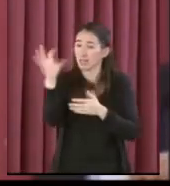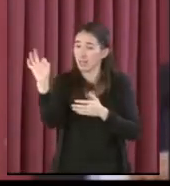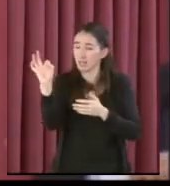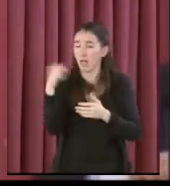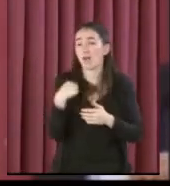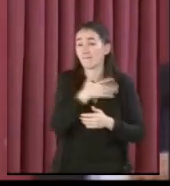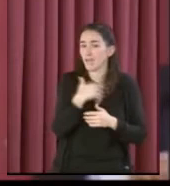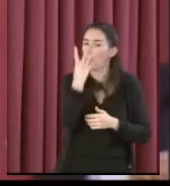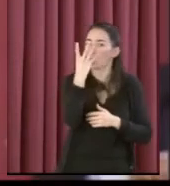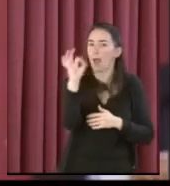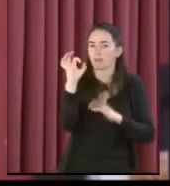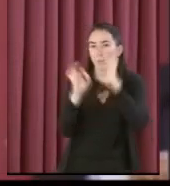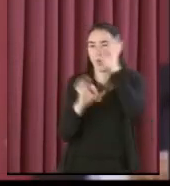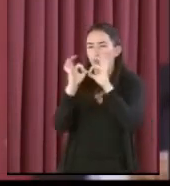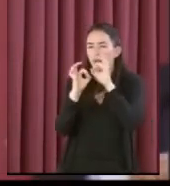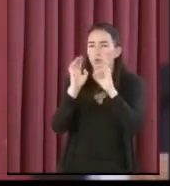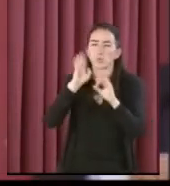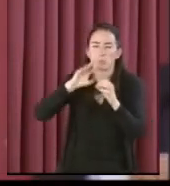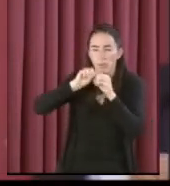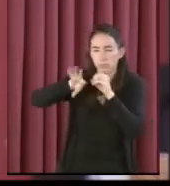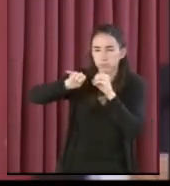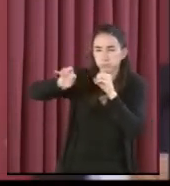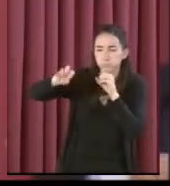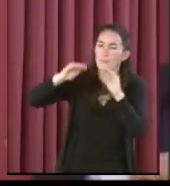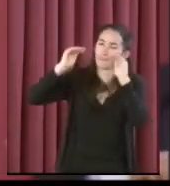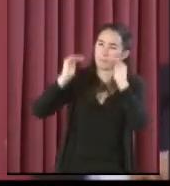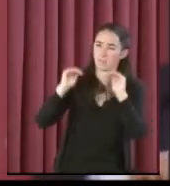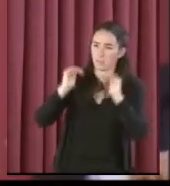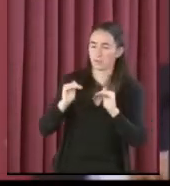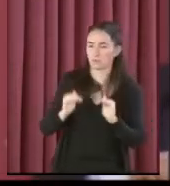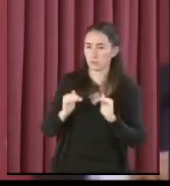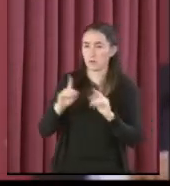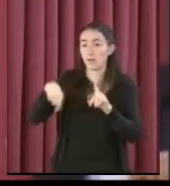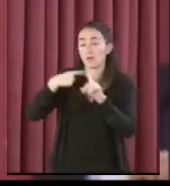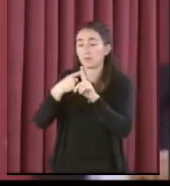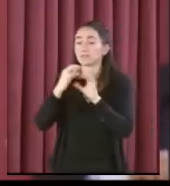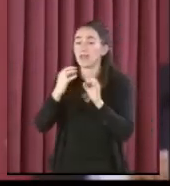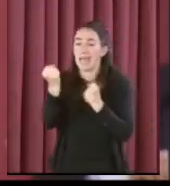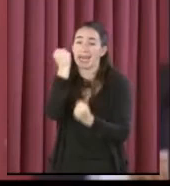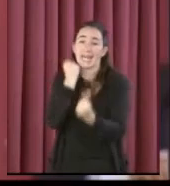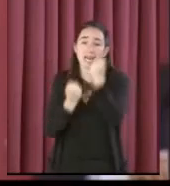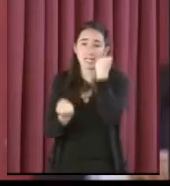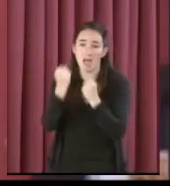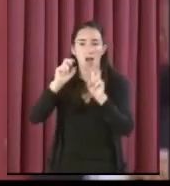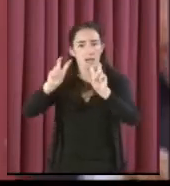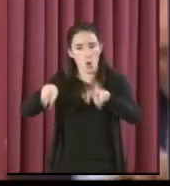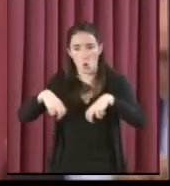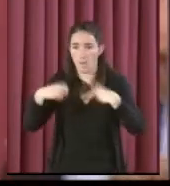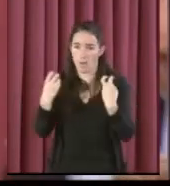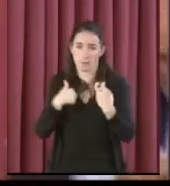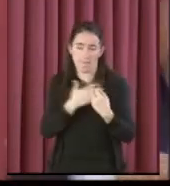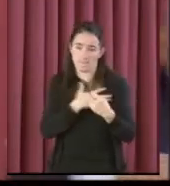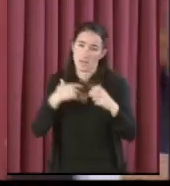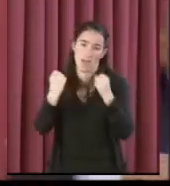carbono, conseguir que el 27% de la energía proceda de fuentes renovables y lograr la misma mejoría en